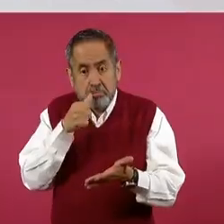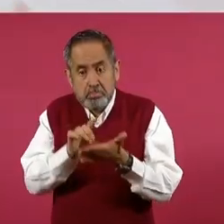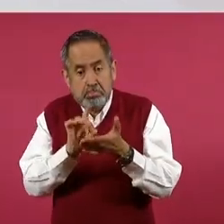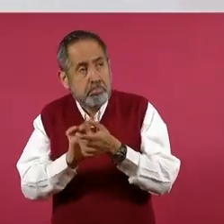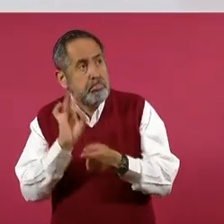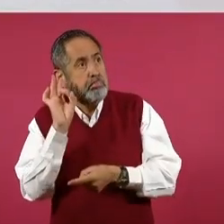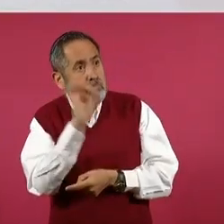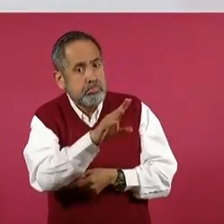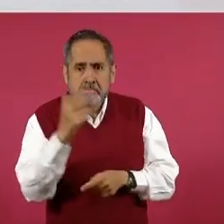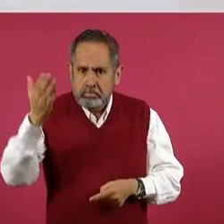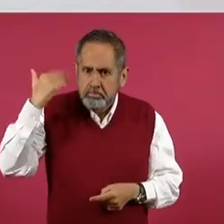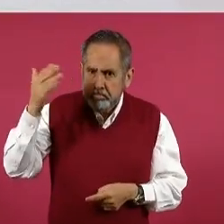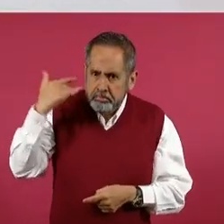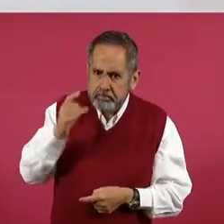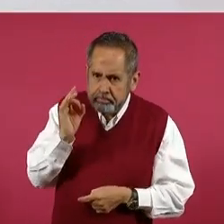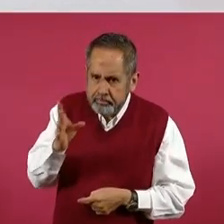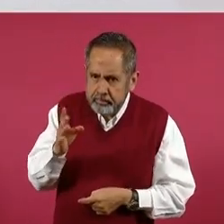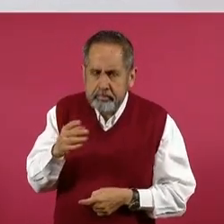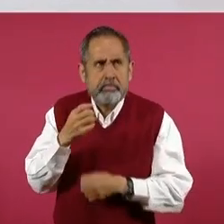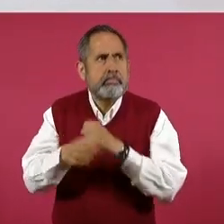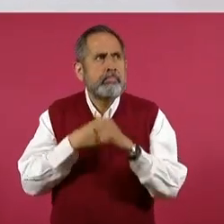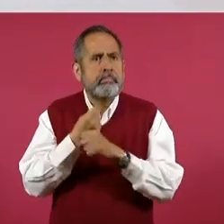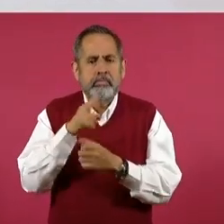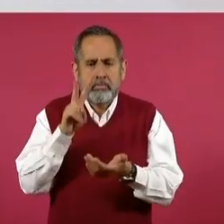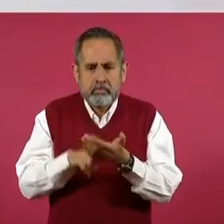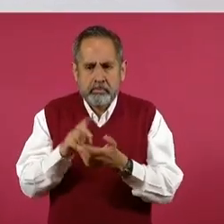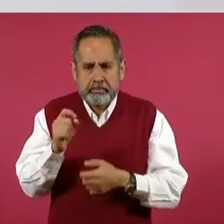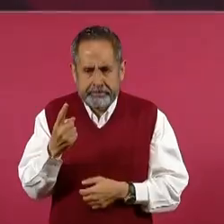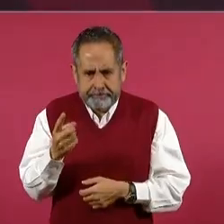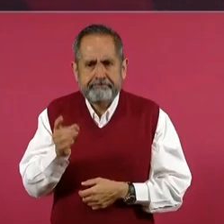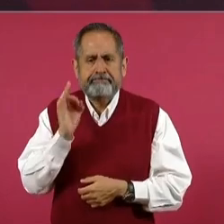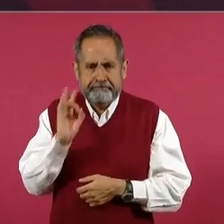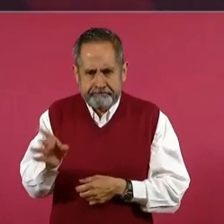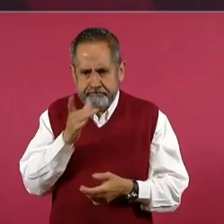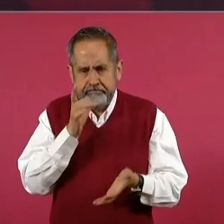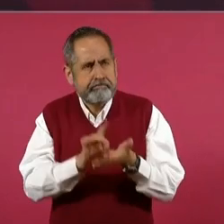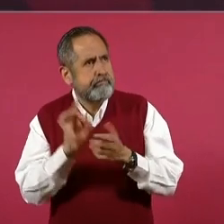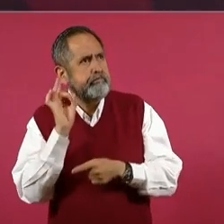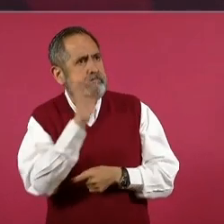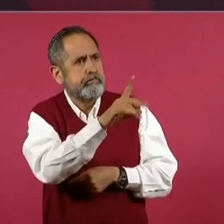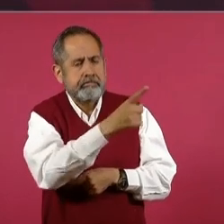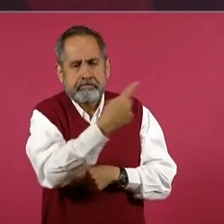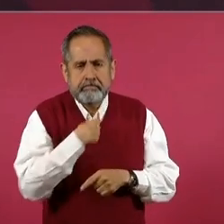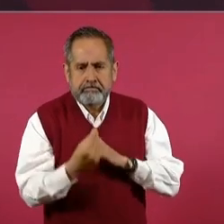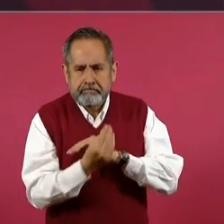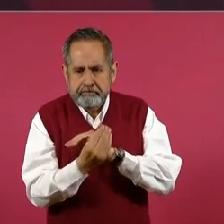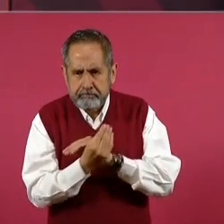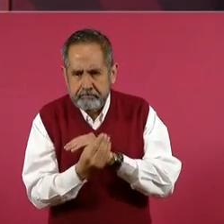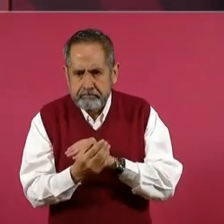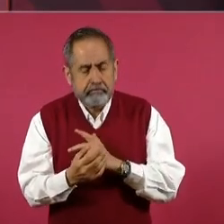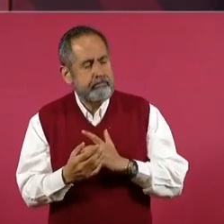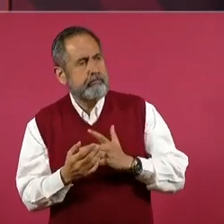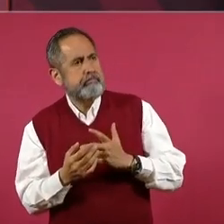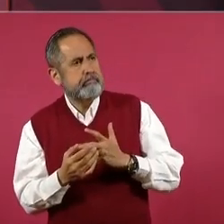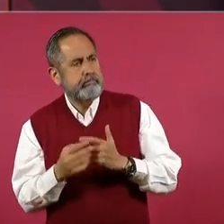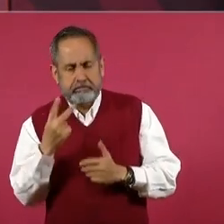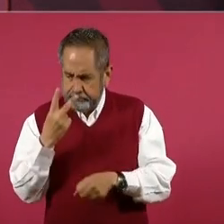que ya enviamos una en el 2021 y no le hicieron caso,